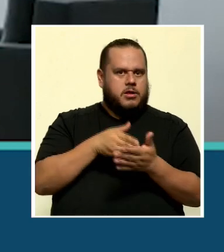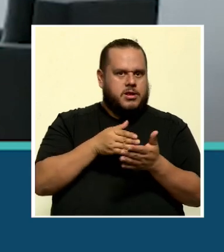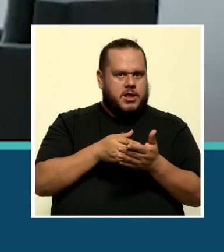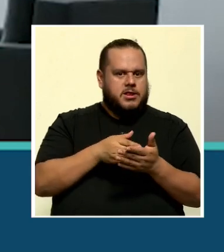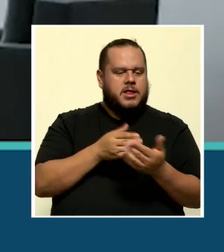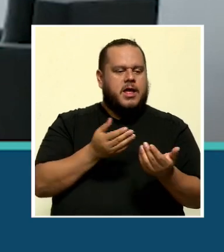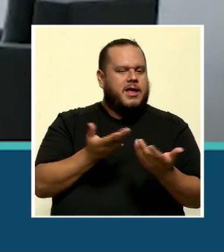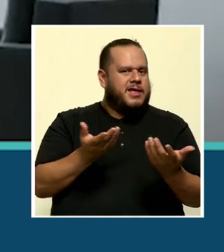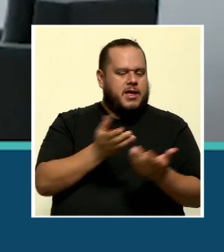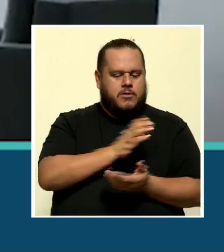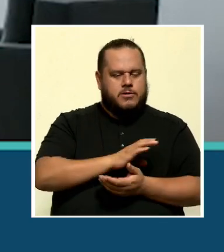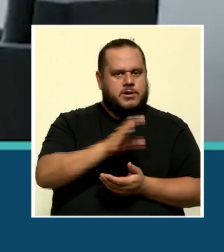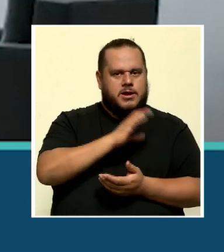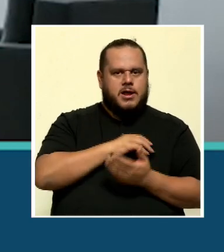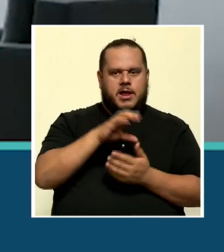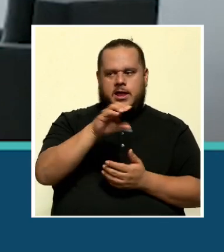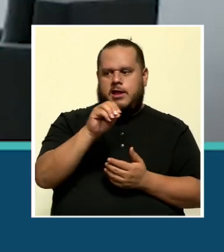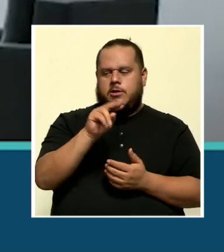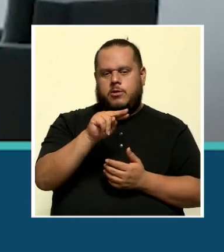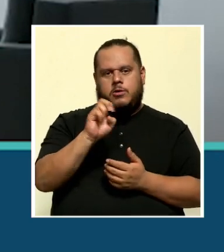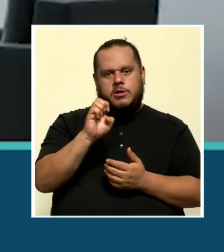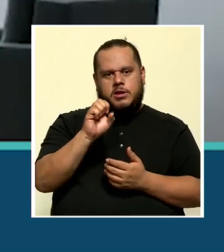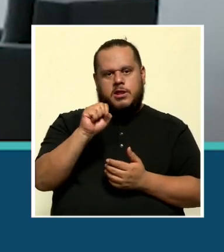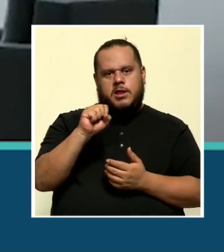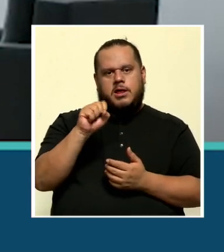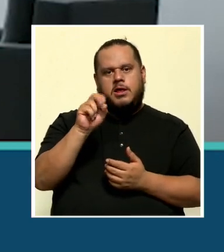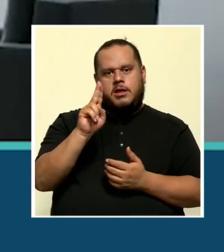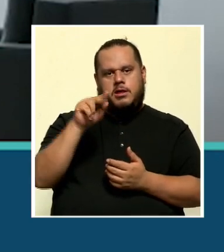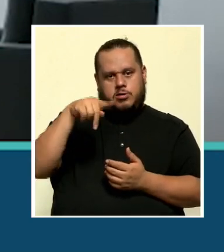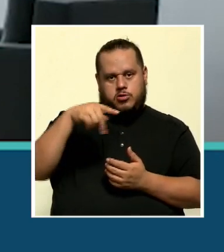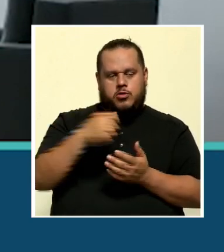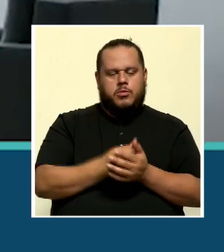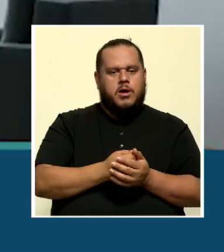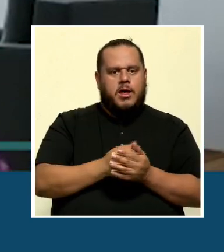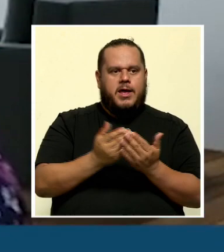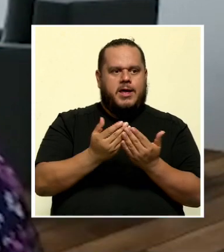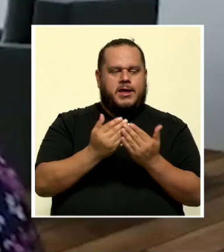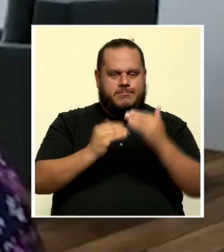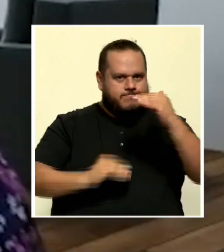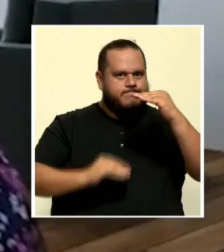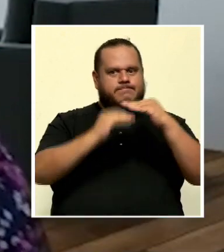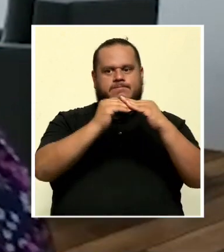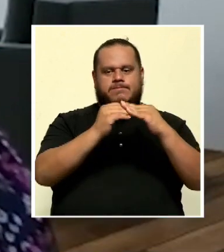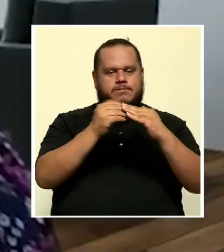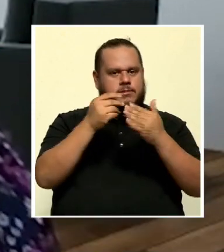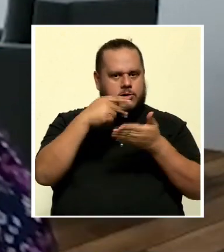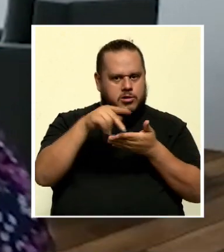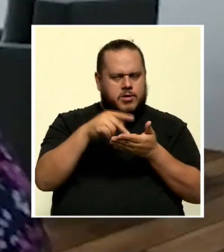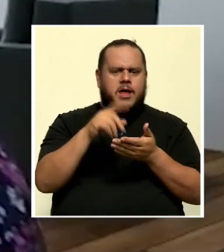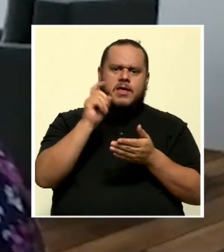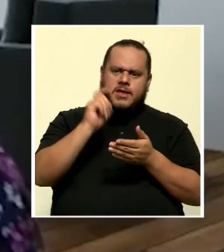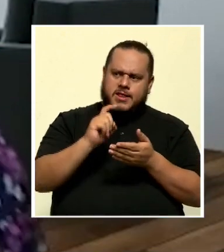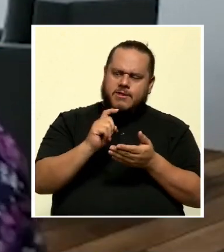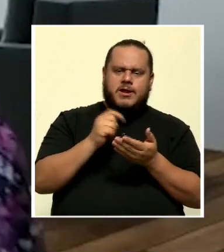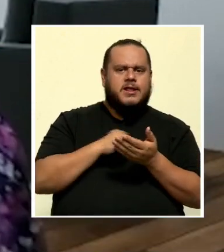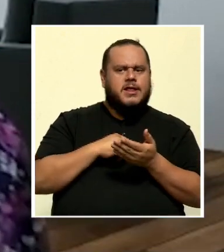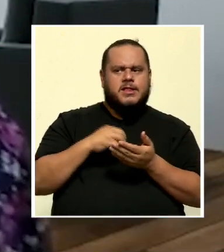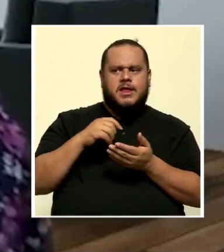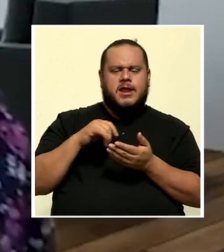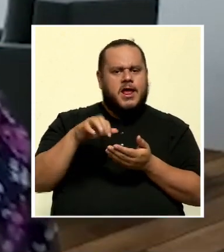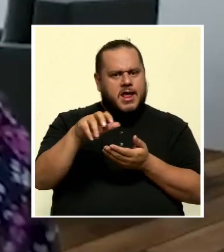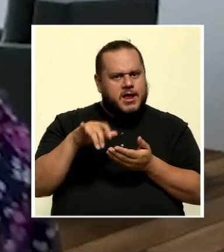calidad. El CONESUB nos pone un techo en las tarifas y deberían de haber diferenciadores más importantes y